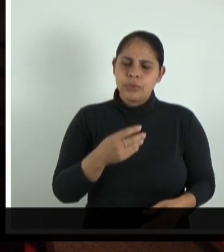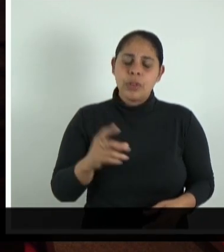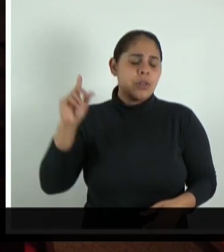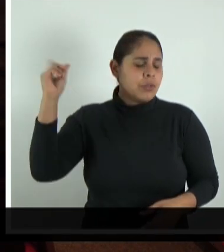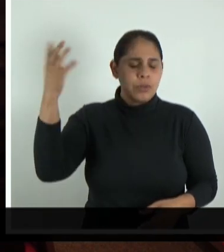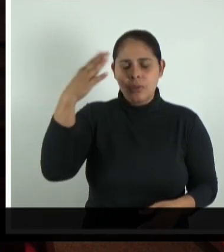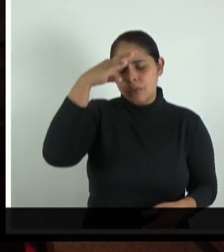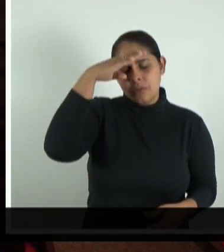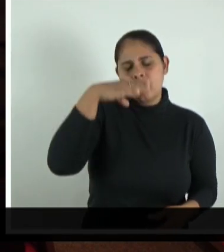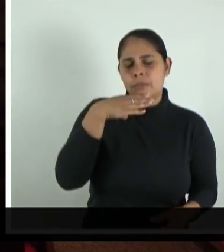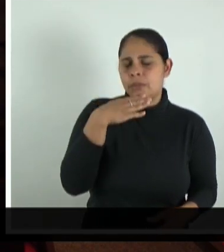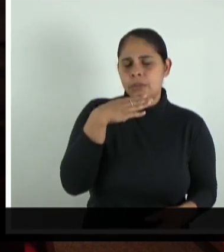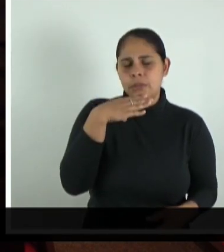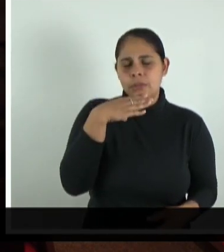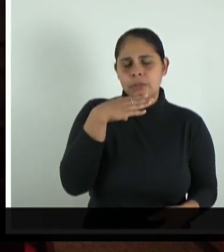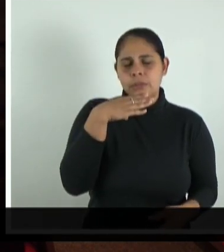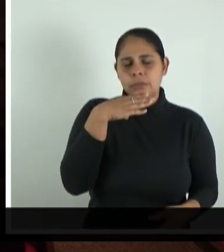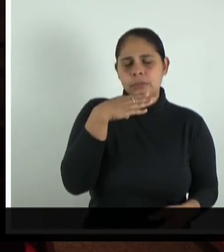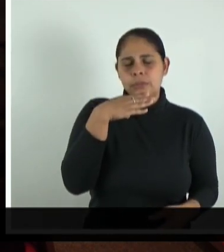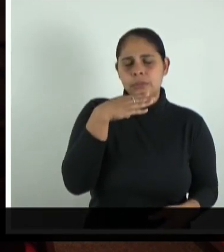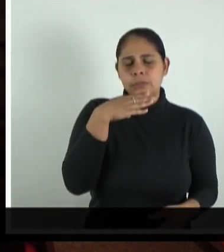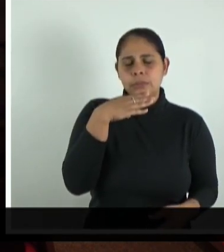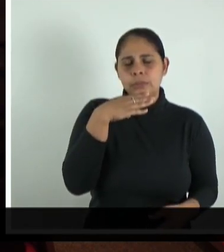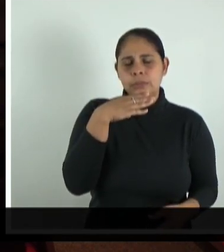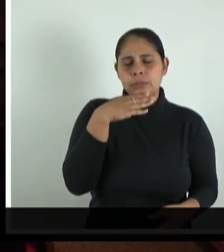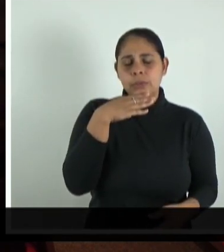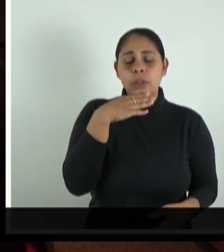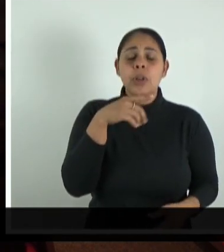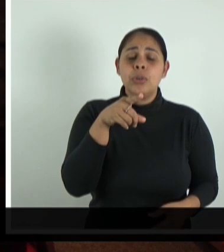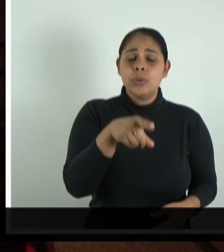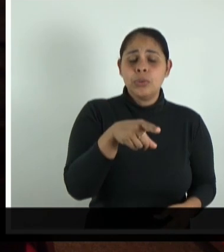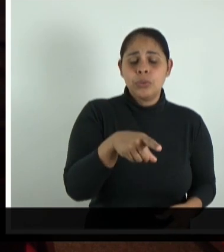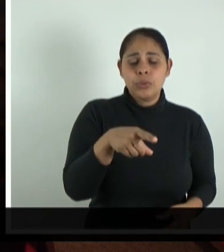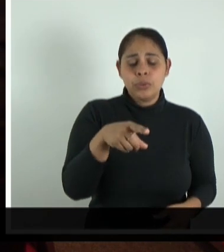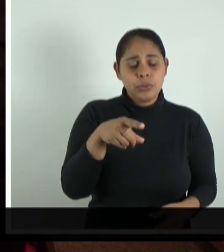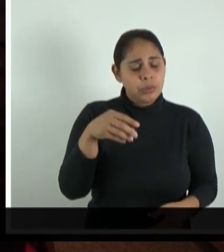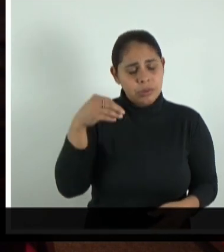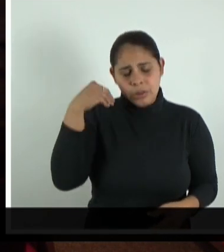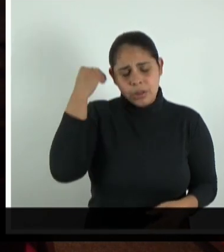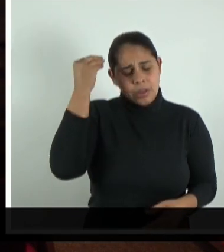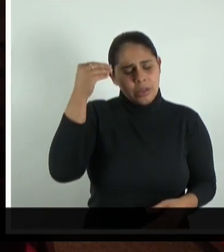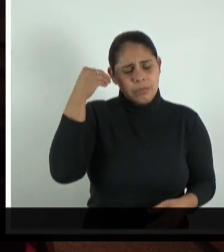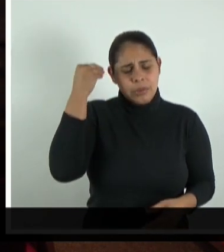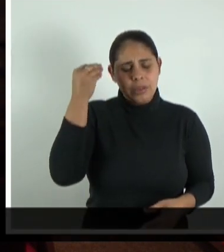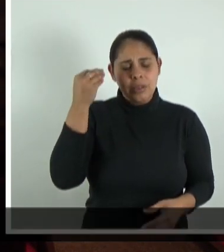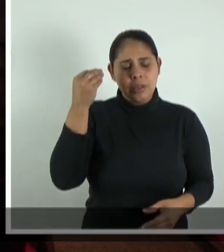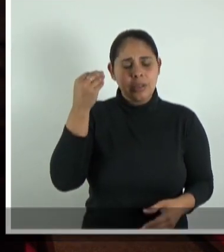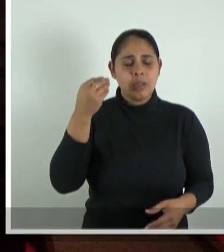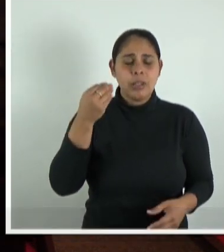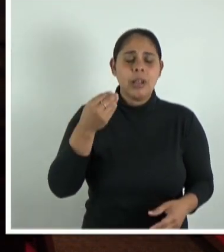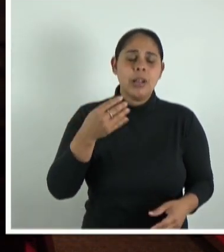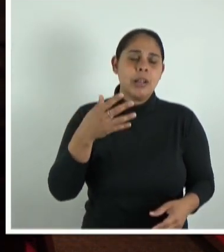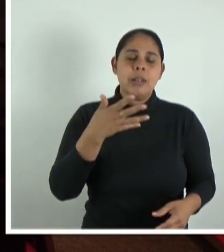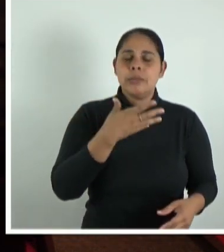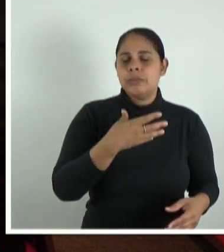Dios el Padre no se puede imaginar lo amable,